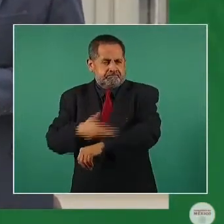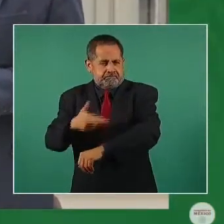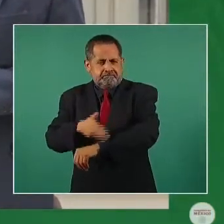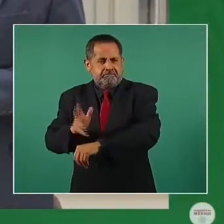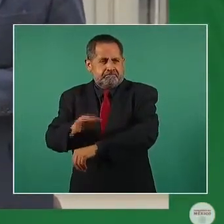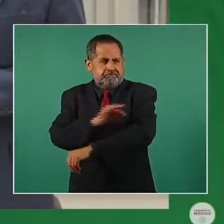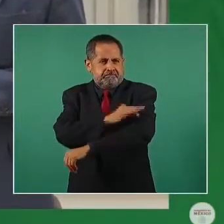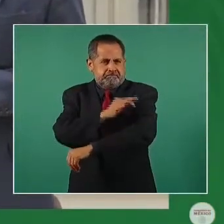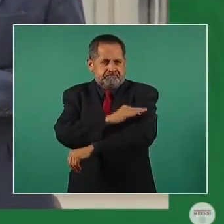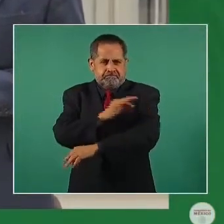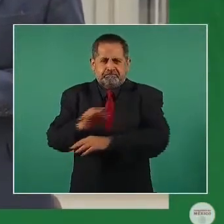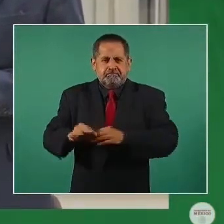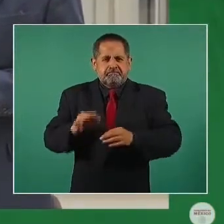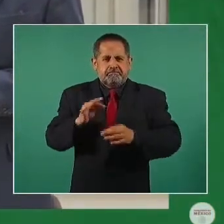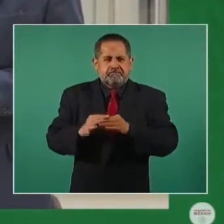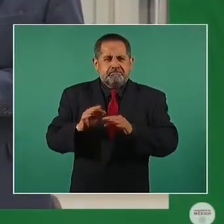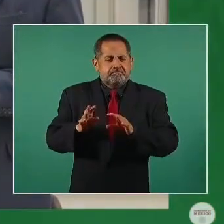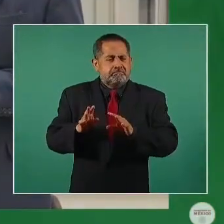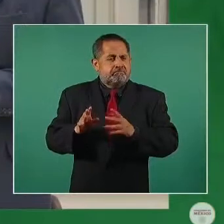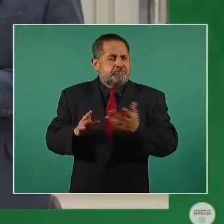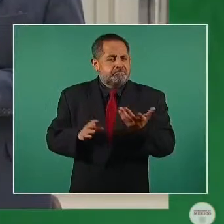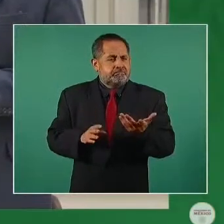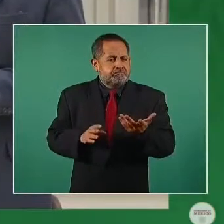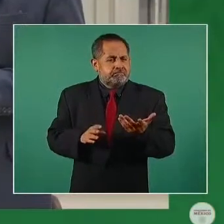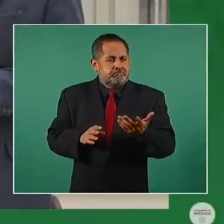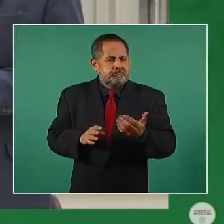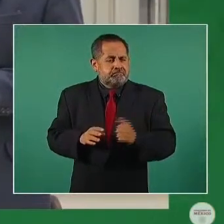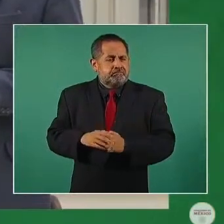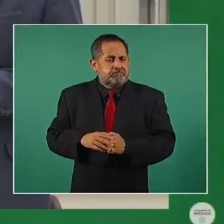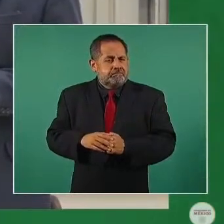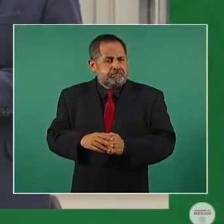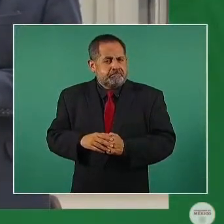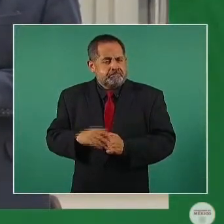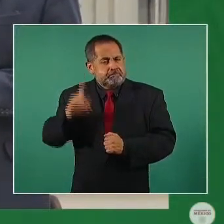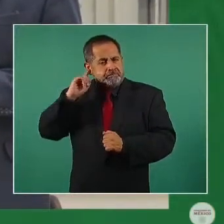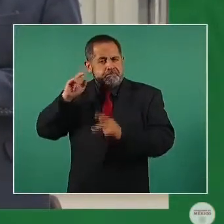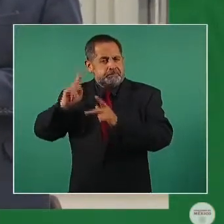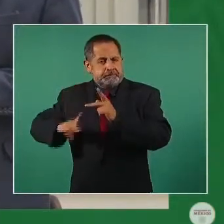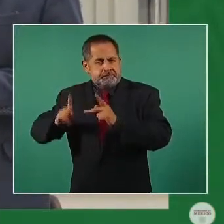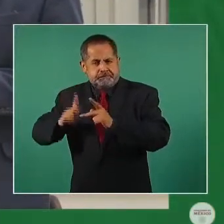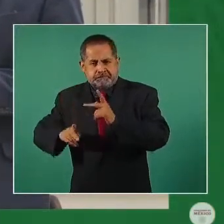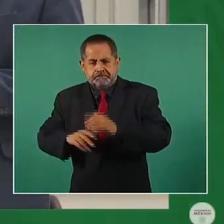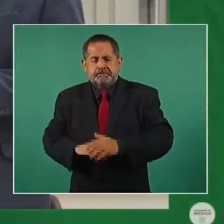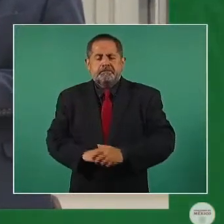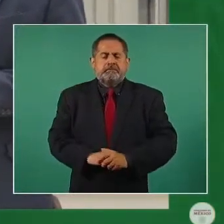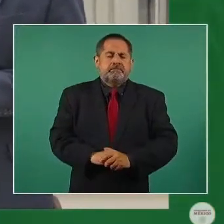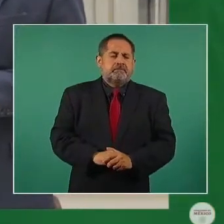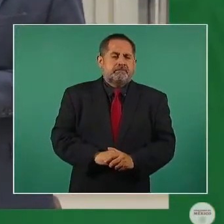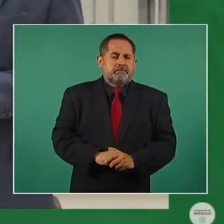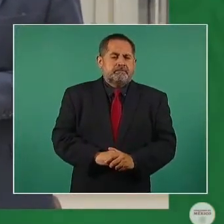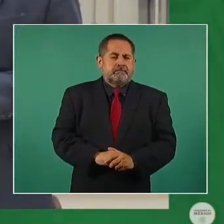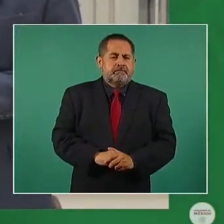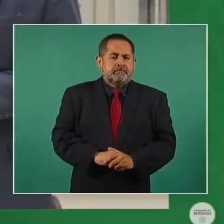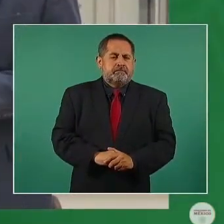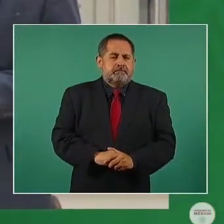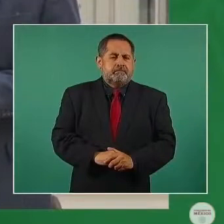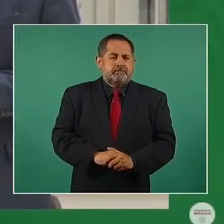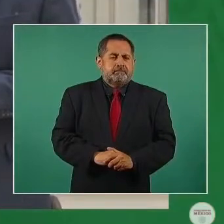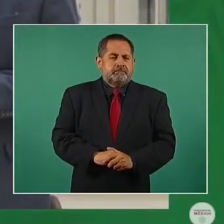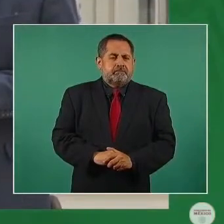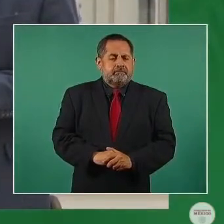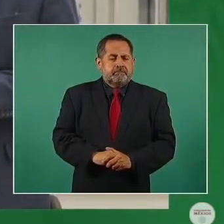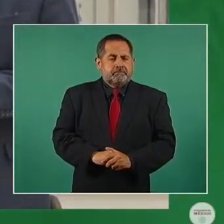estén los equipos de limpieza de salud. Estamos ahora preparados a un